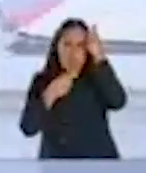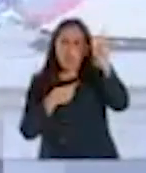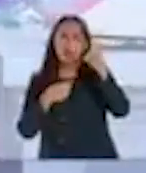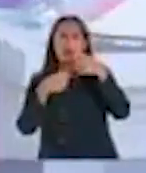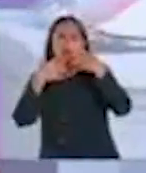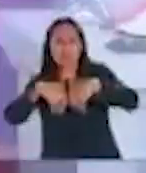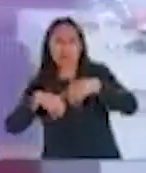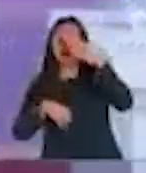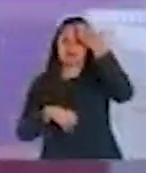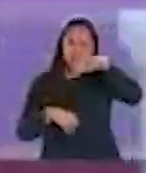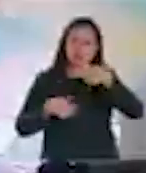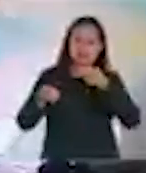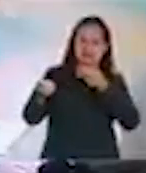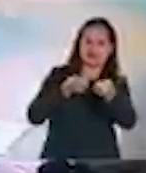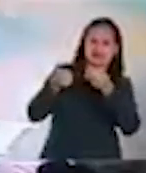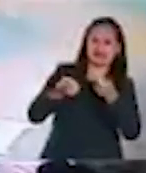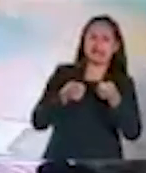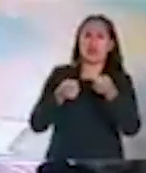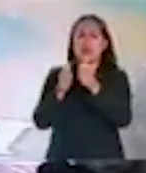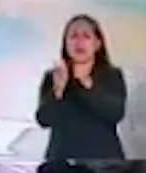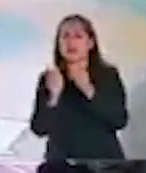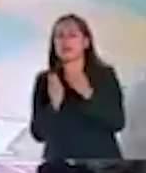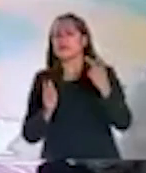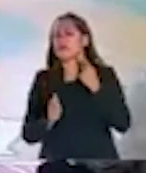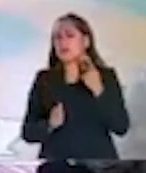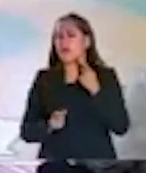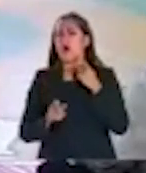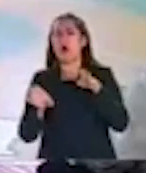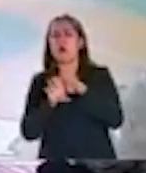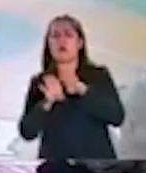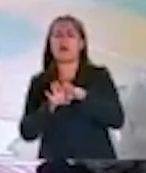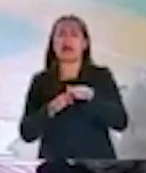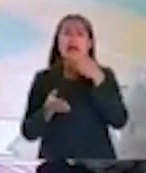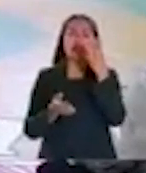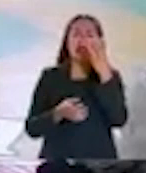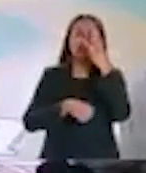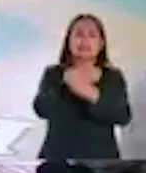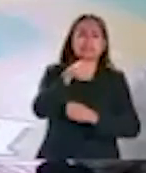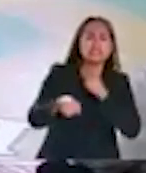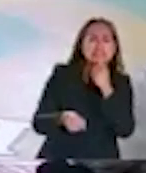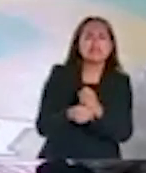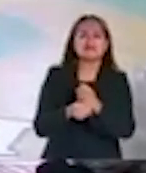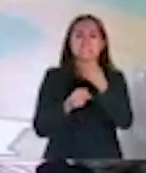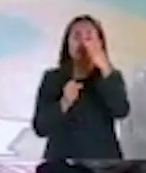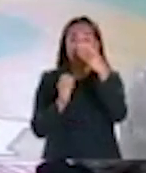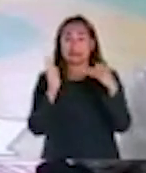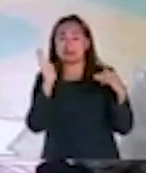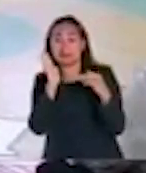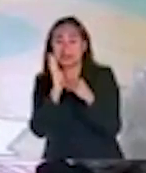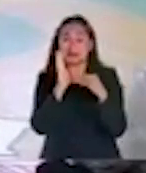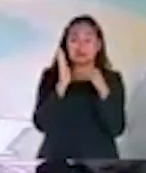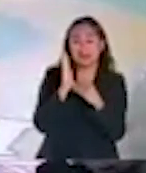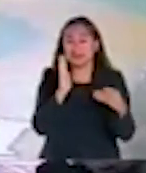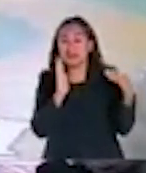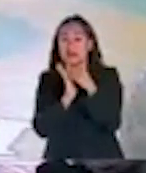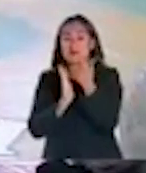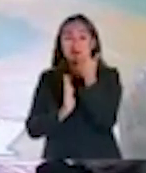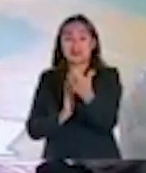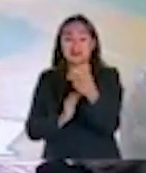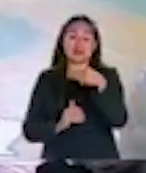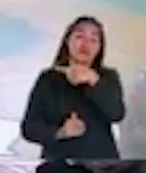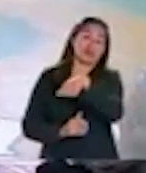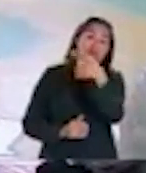un partido que tiene a su disposición en los últimos tres años más de tres mil millones de pesos lo manejan sus hijos